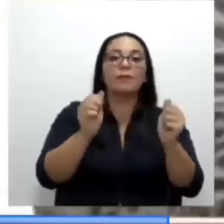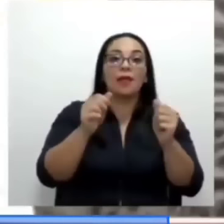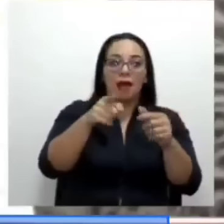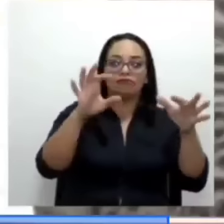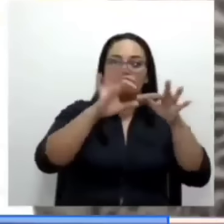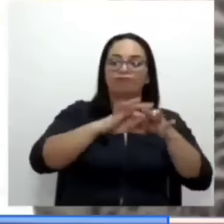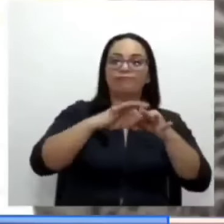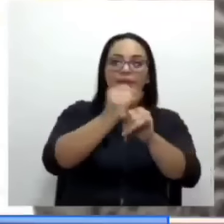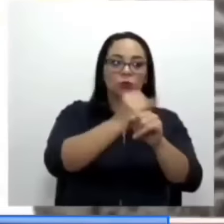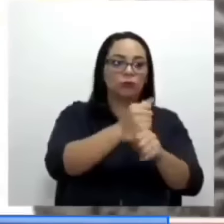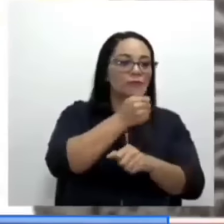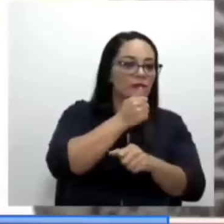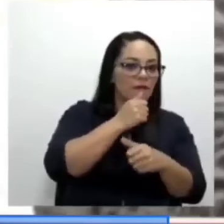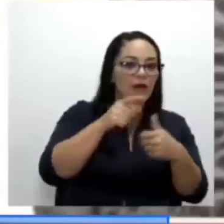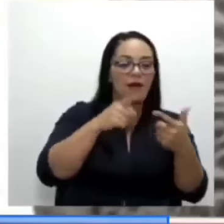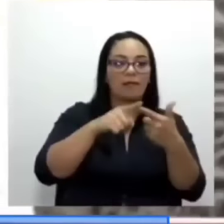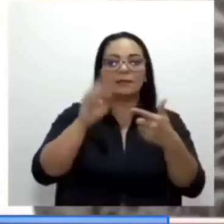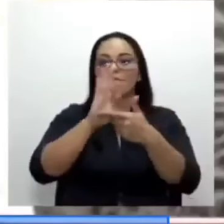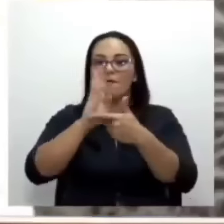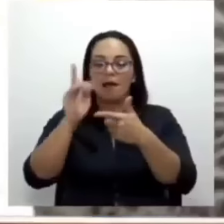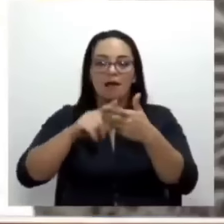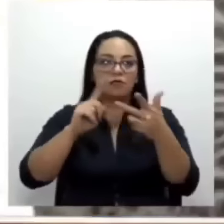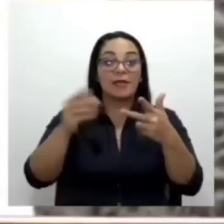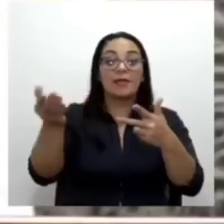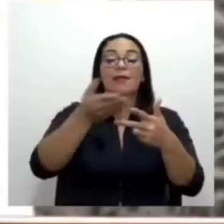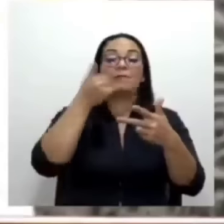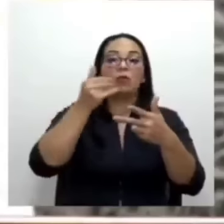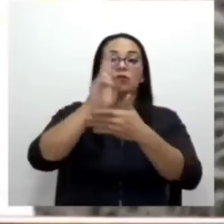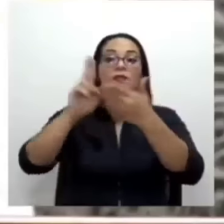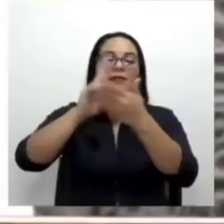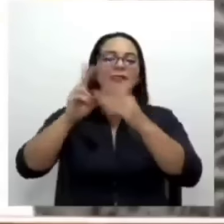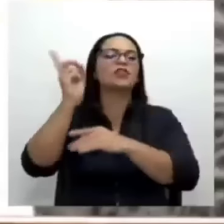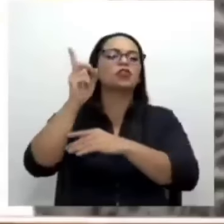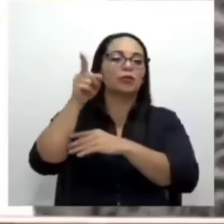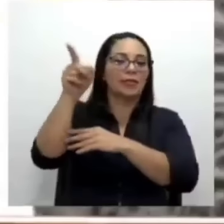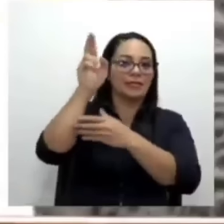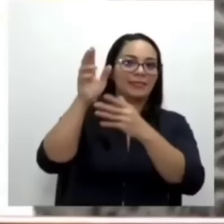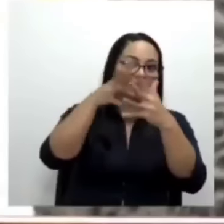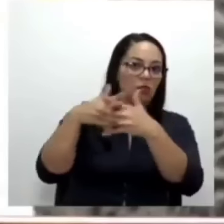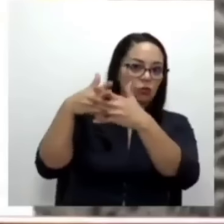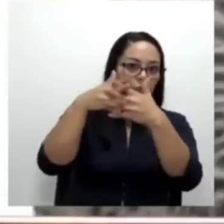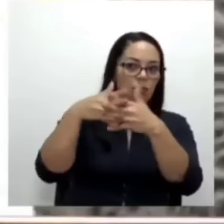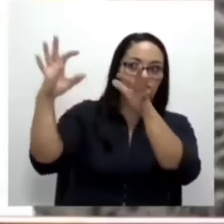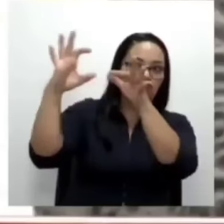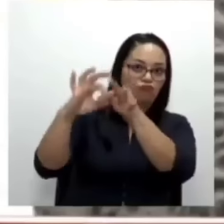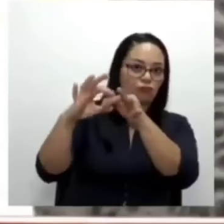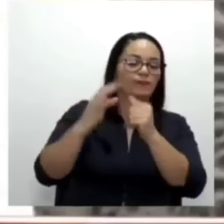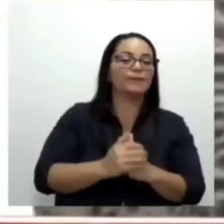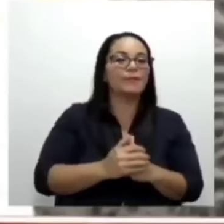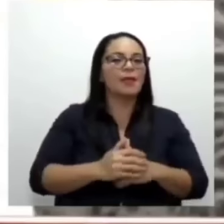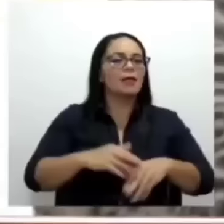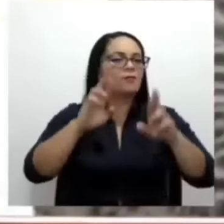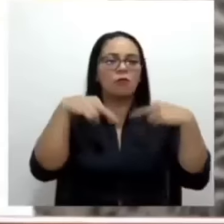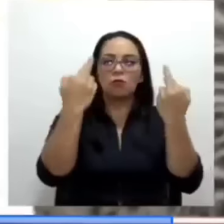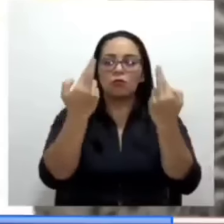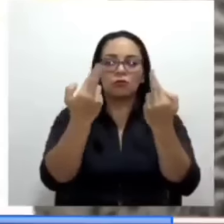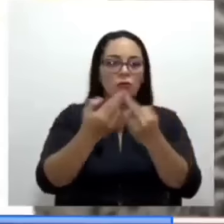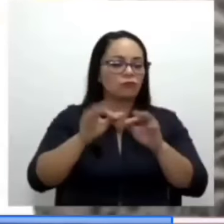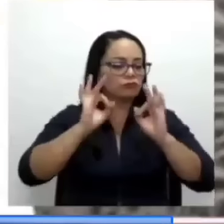instituciones financieras y las mejores universidades de los Estados Unidos. La reunión fue